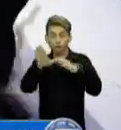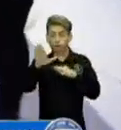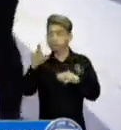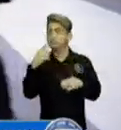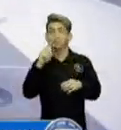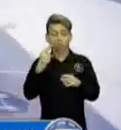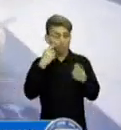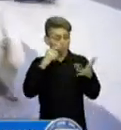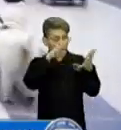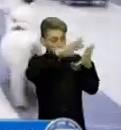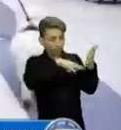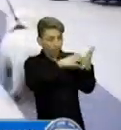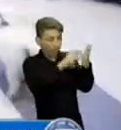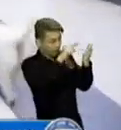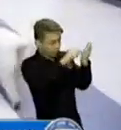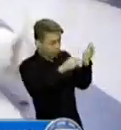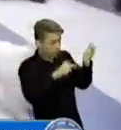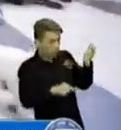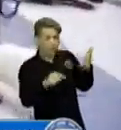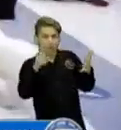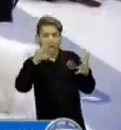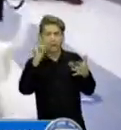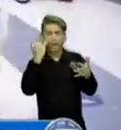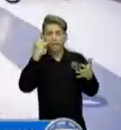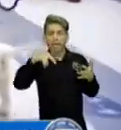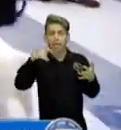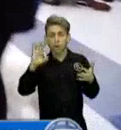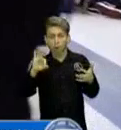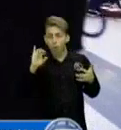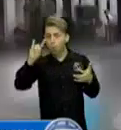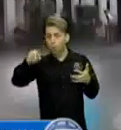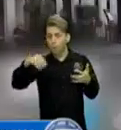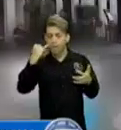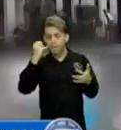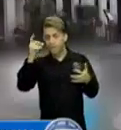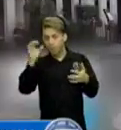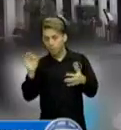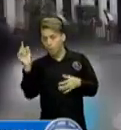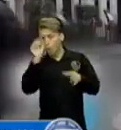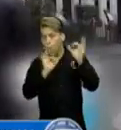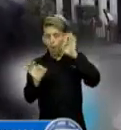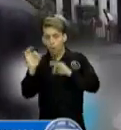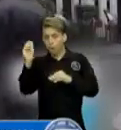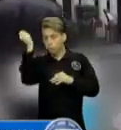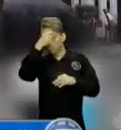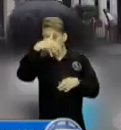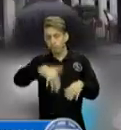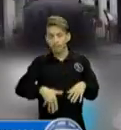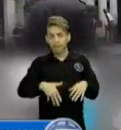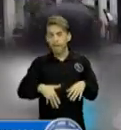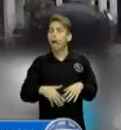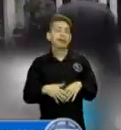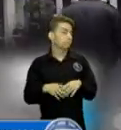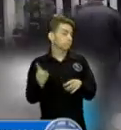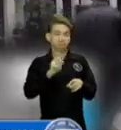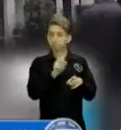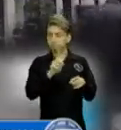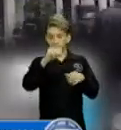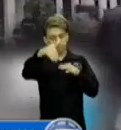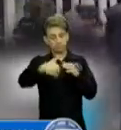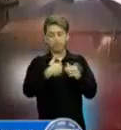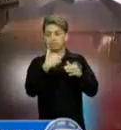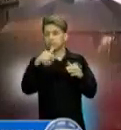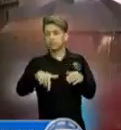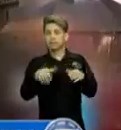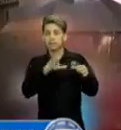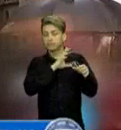haya incluido el Reino Unido o Sudáfrica, o que haya estado en alguno de estos dos países en los últimos 30 días. Previamente,